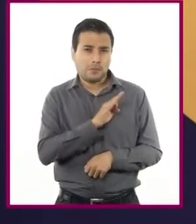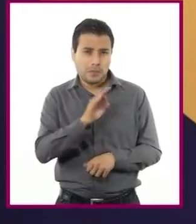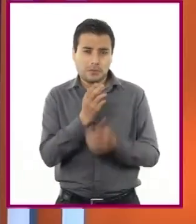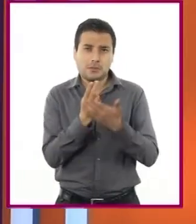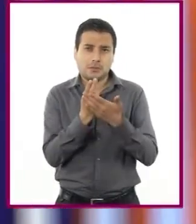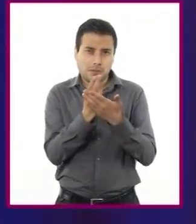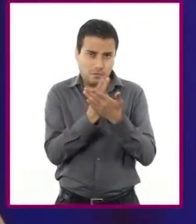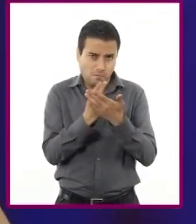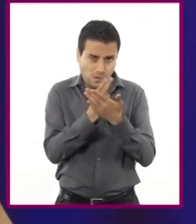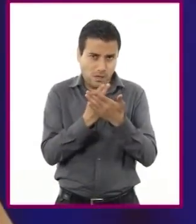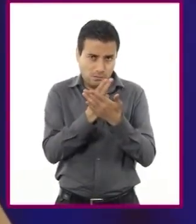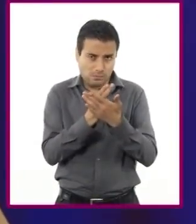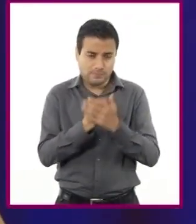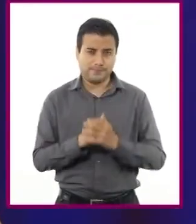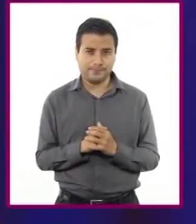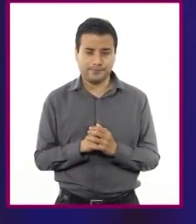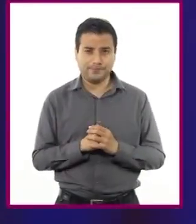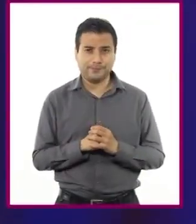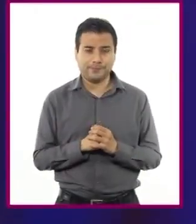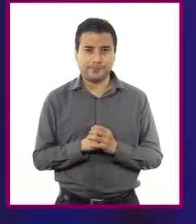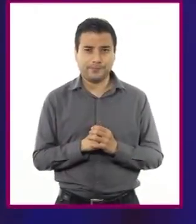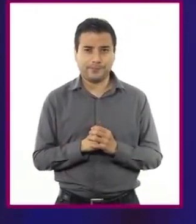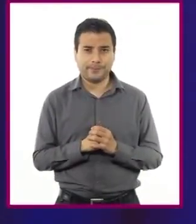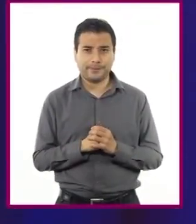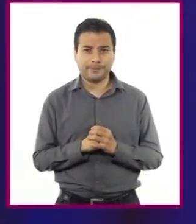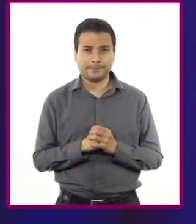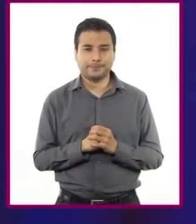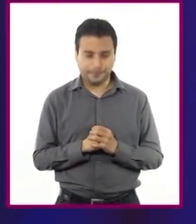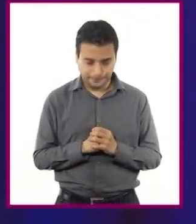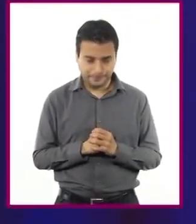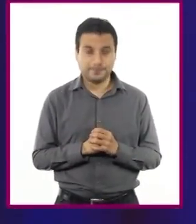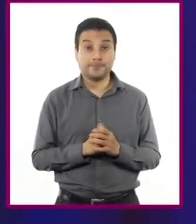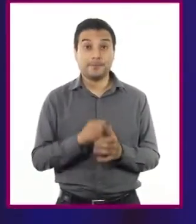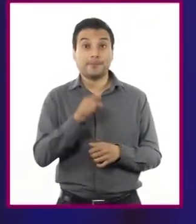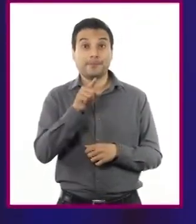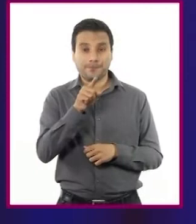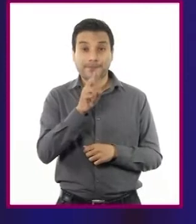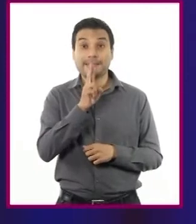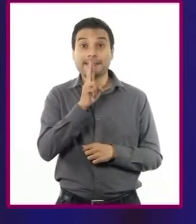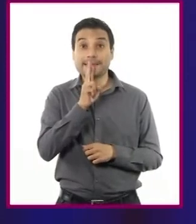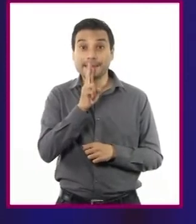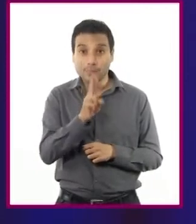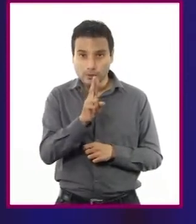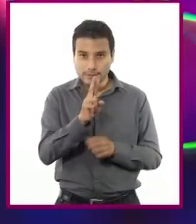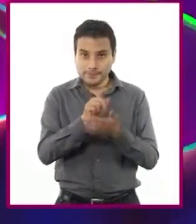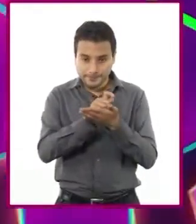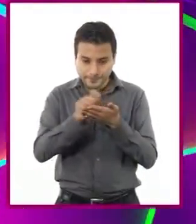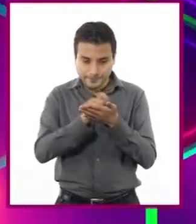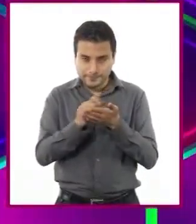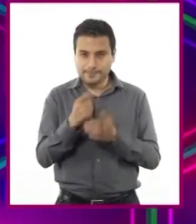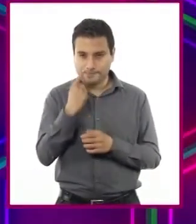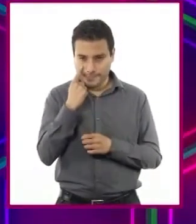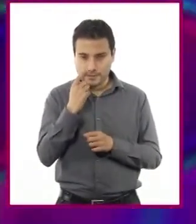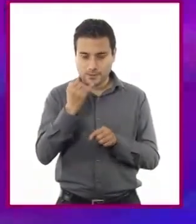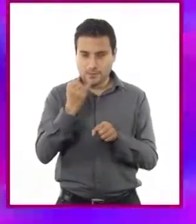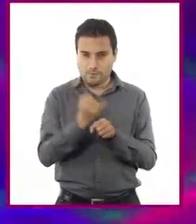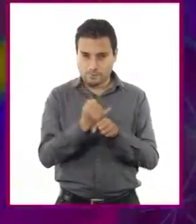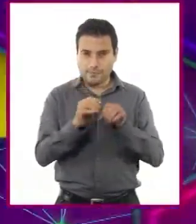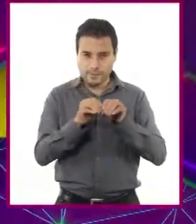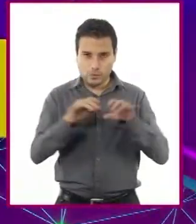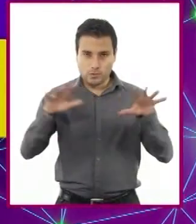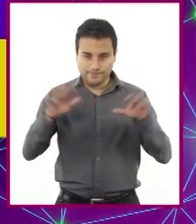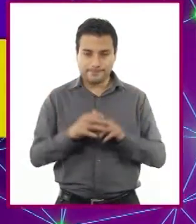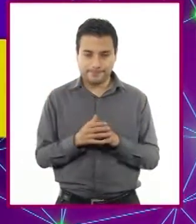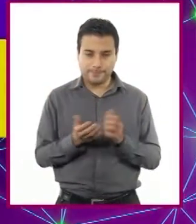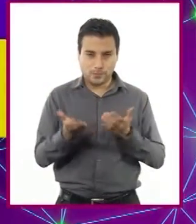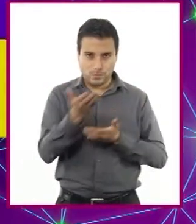ilustre. Mientras, para que complementen su respuesta, les comparto la siguiente información. El